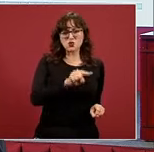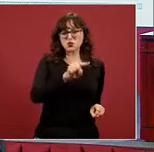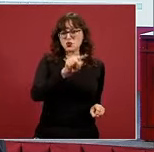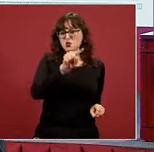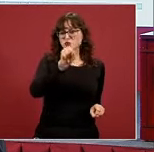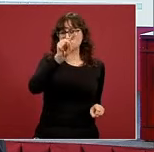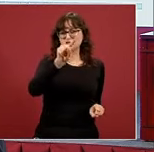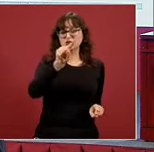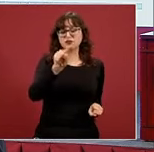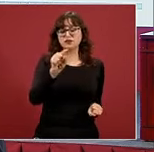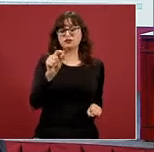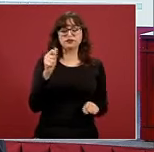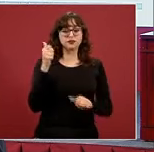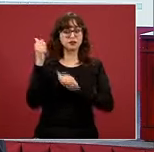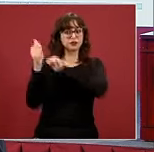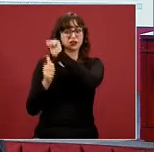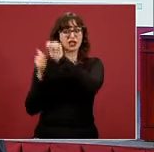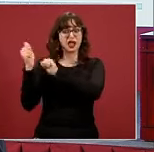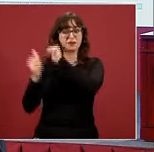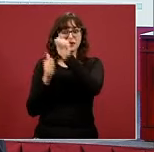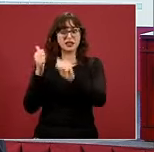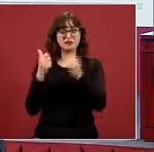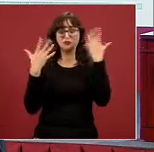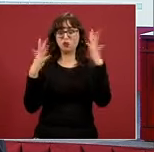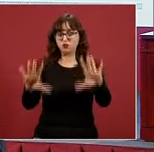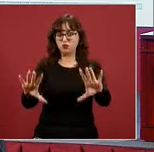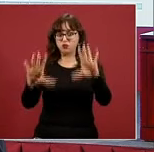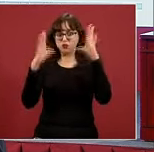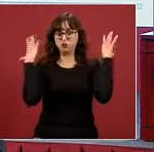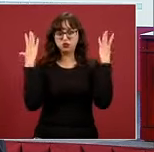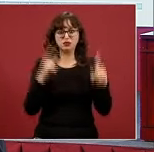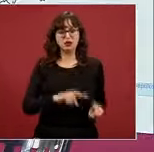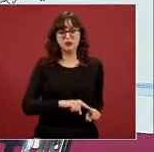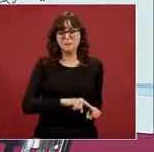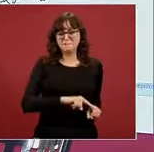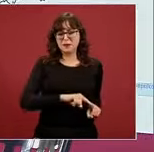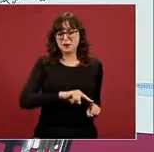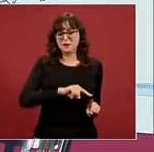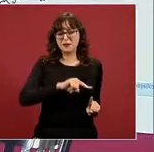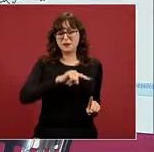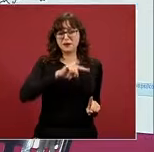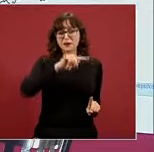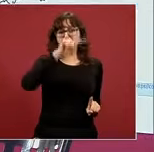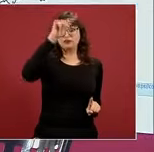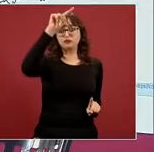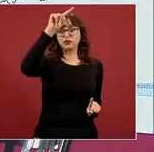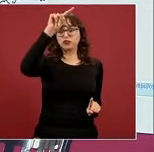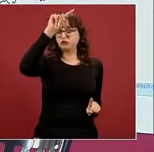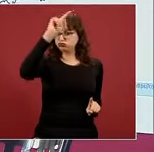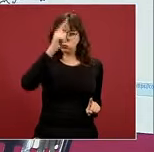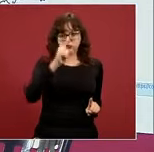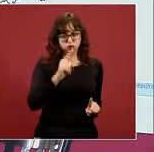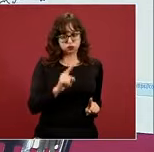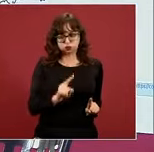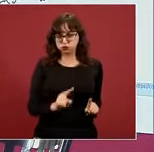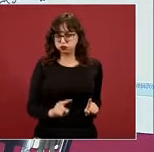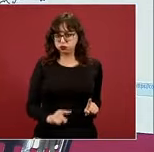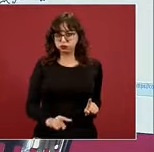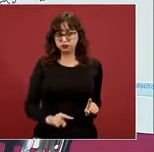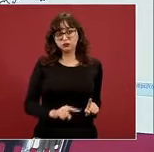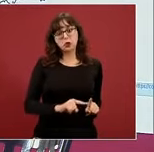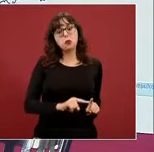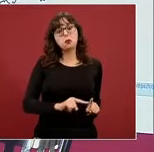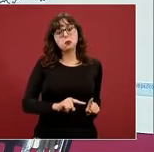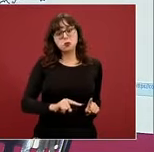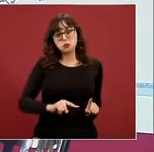antes del 6 de abril, pero vean ustedes la intensidad de la velocidad epidémica, luego tuvieron un descenso rápido, después